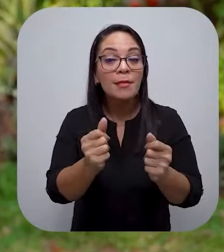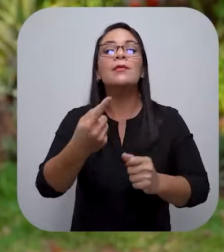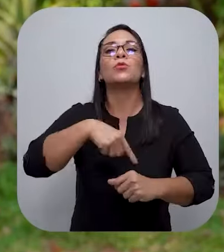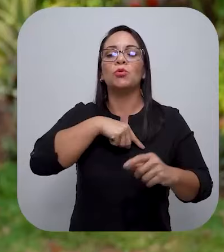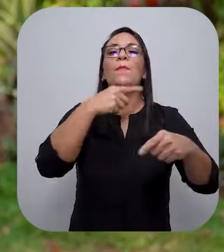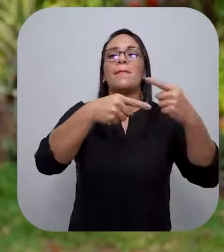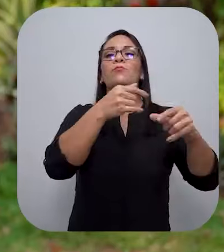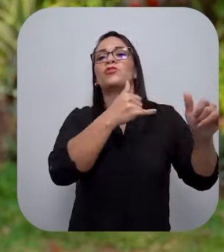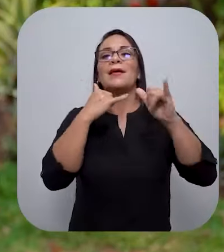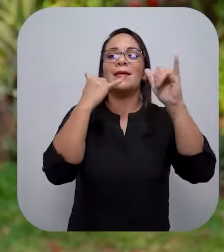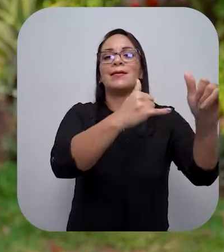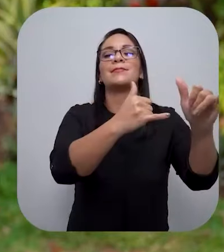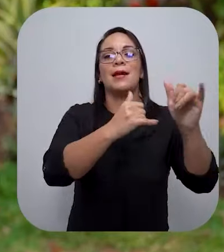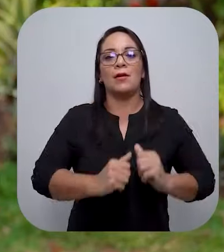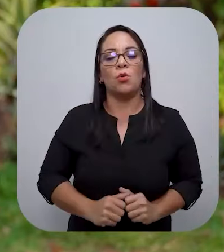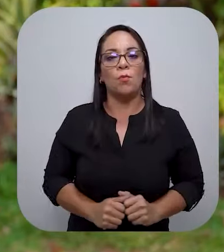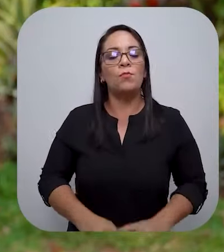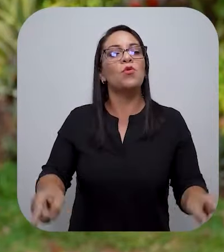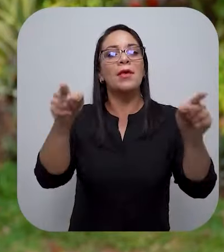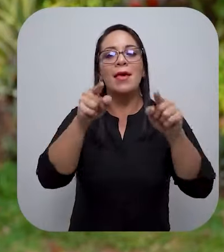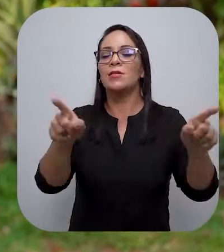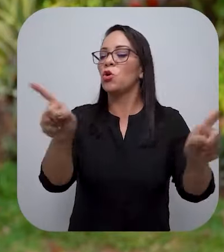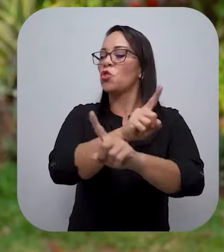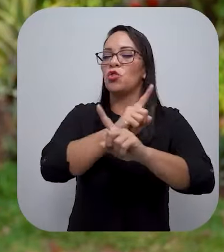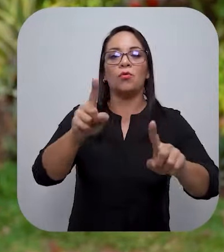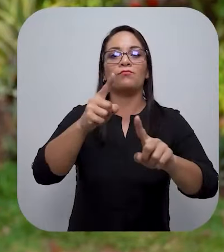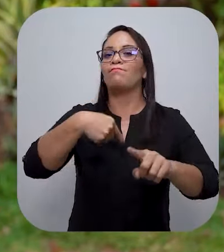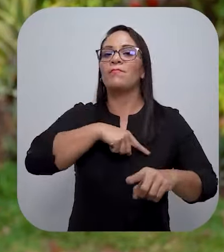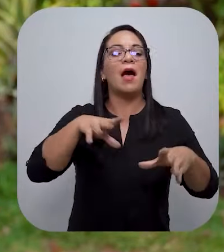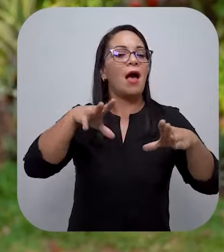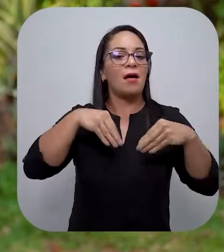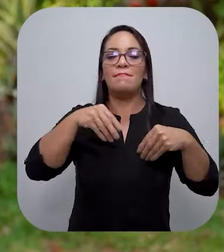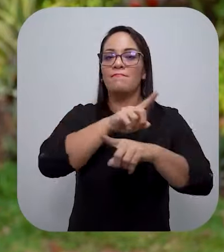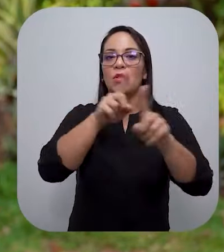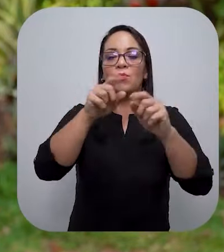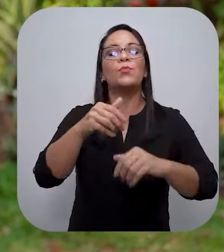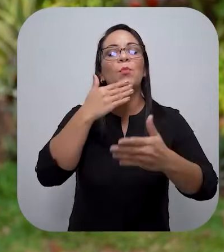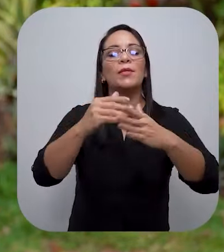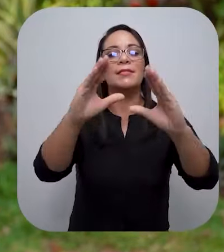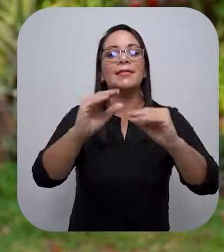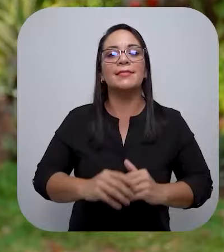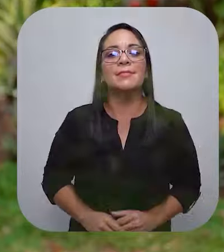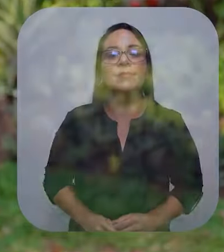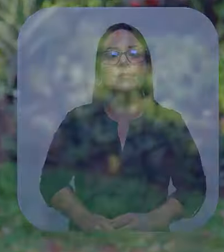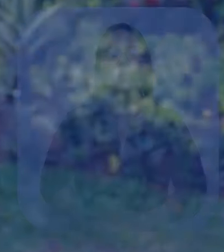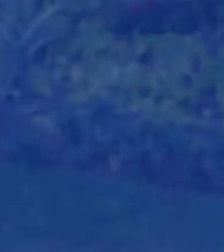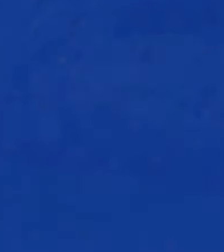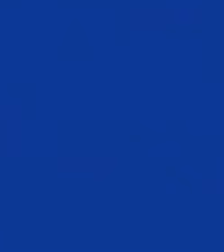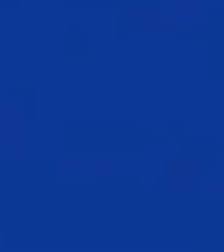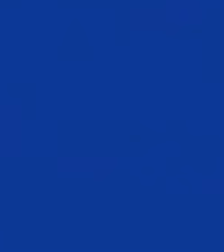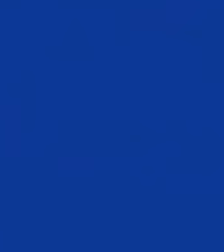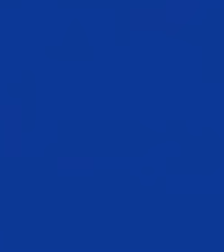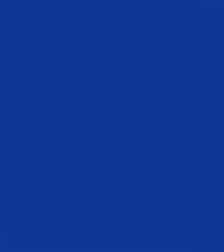procederemos a querellar porque esto no lo vamos a permitir Muy buenas